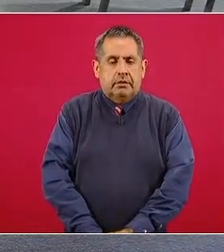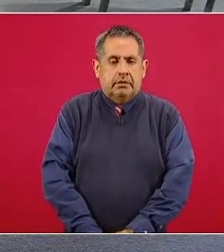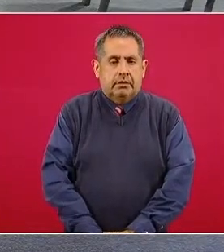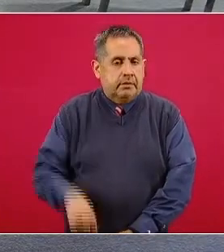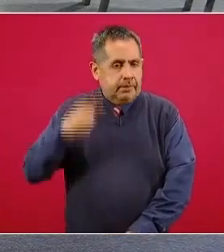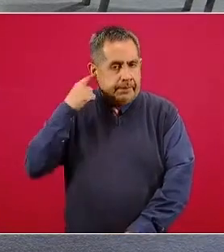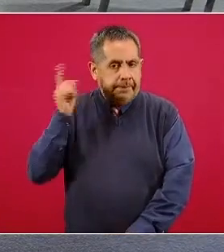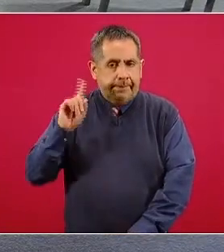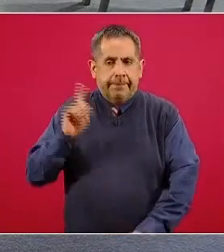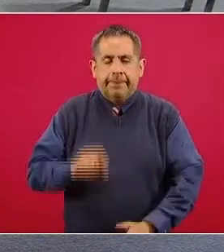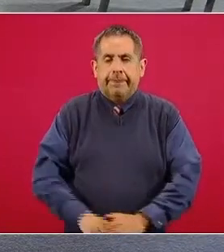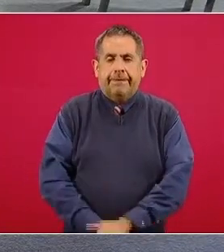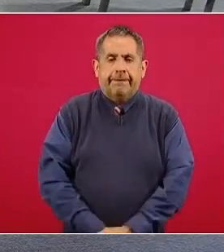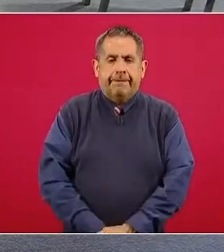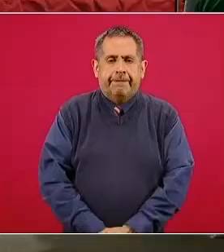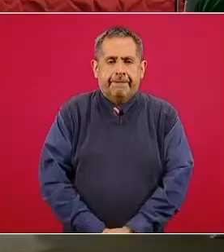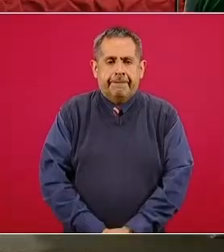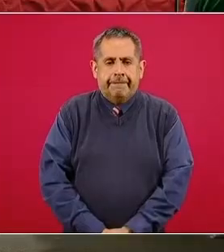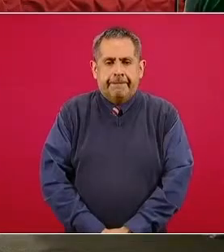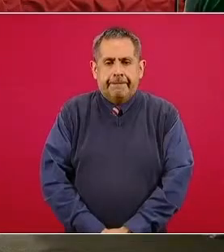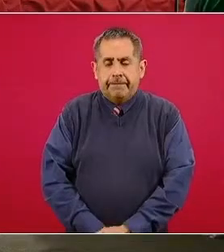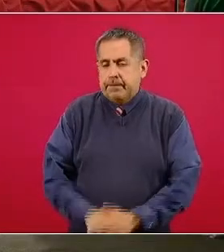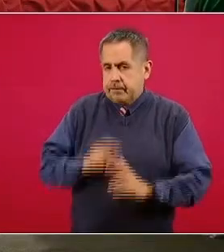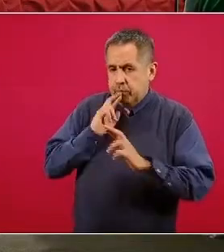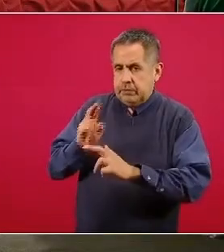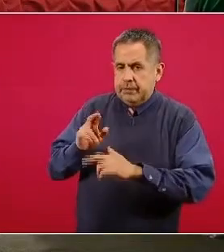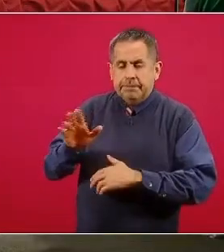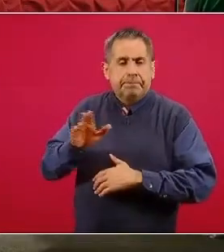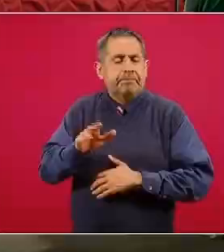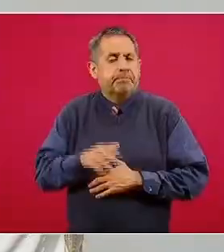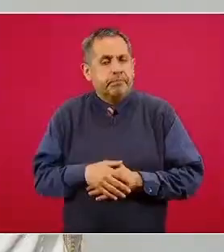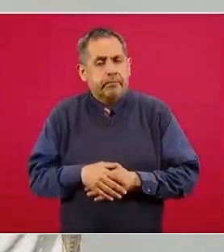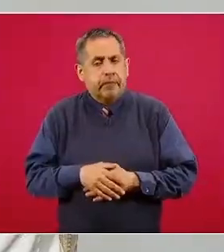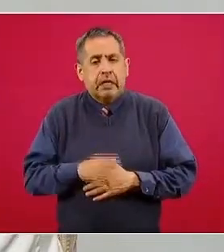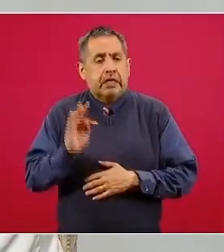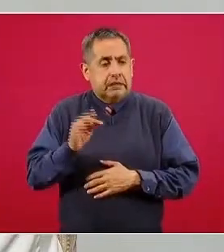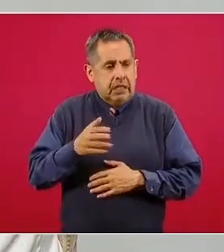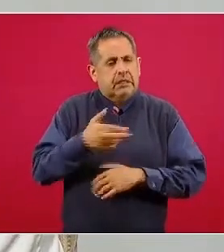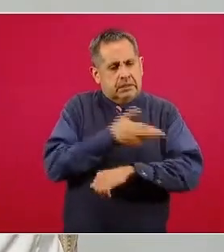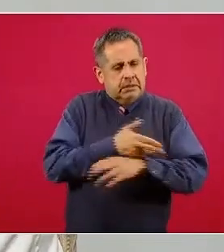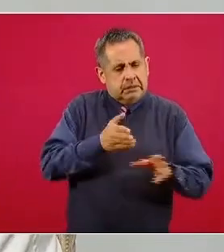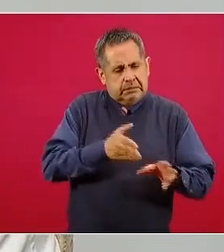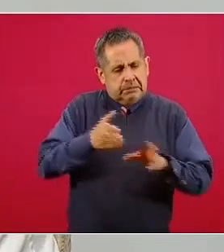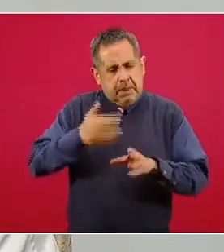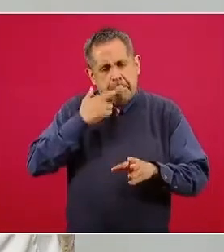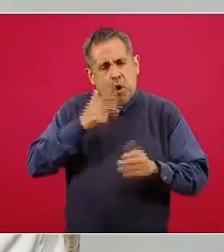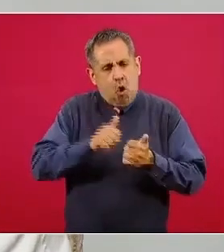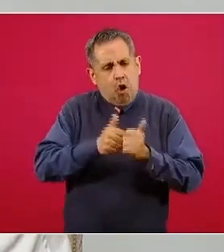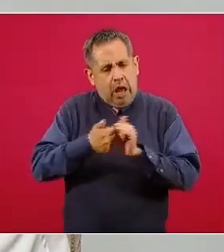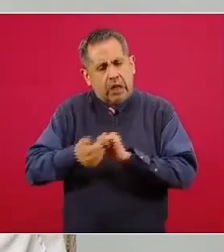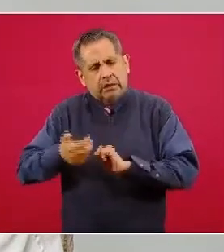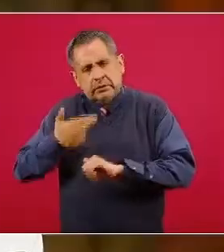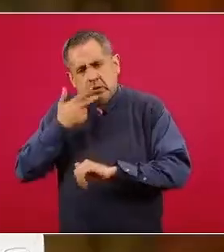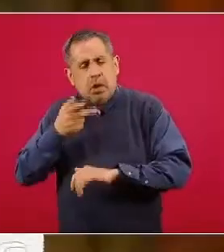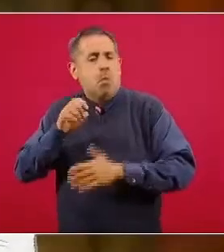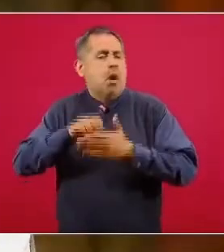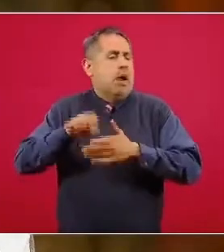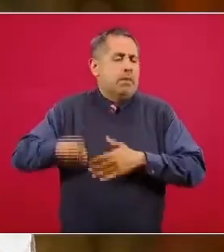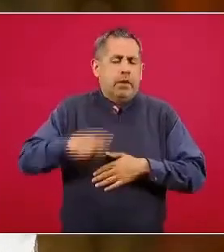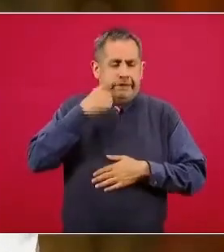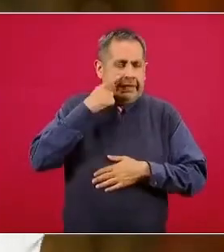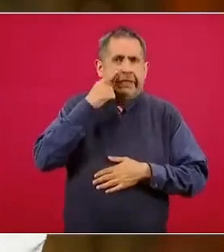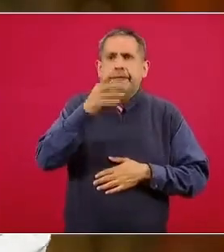han detectado? Desde cuestiones de procesos que podían mejorarse, le pongo un ejemplo, había una